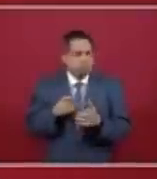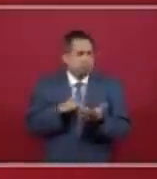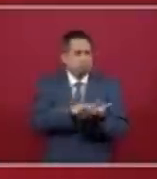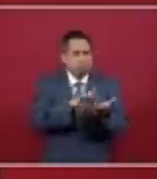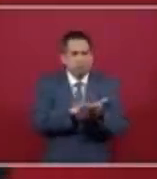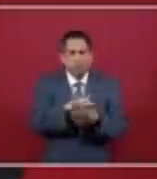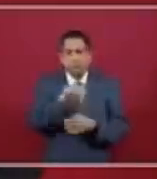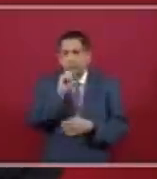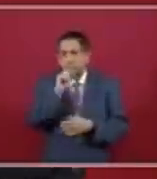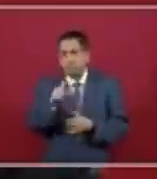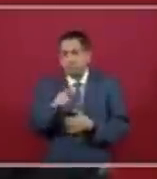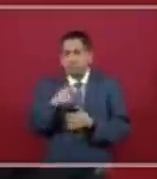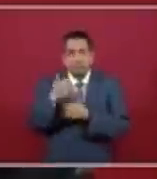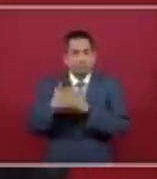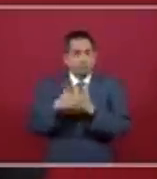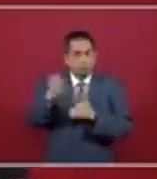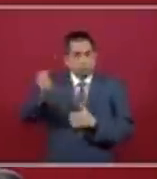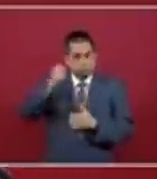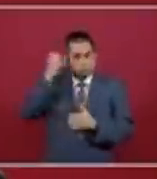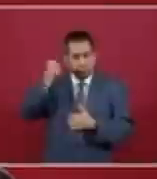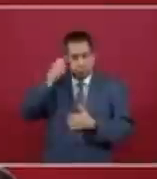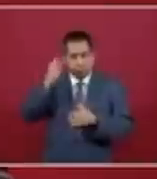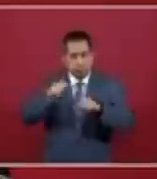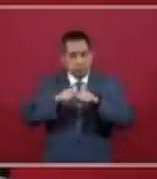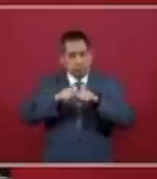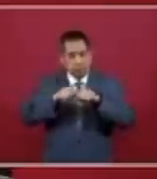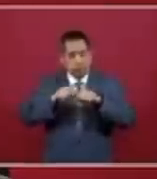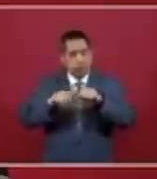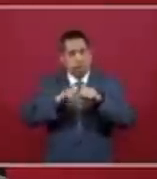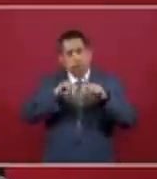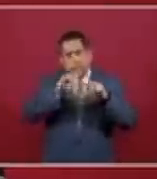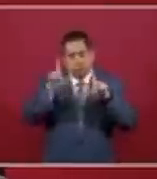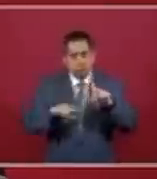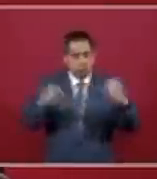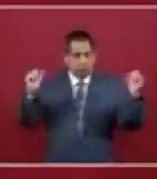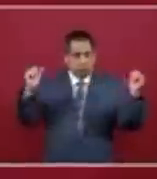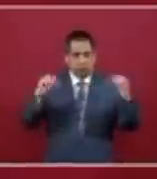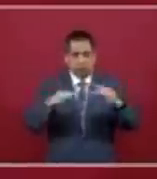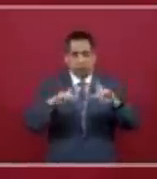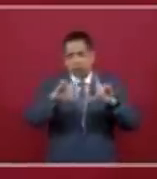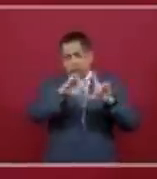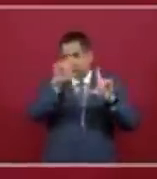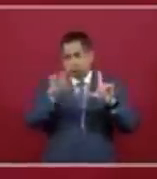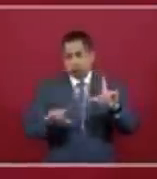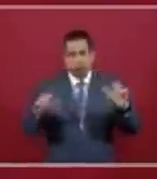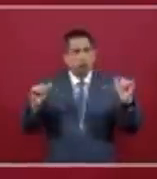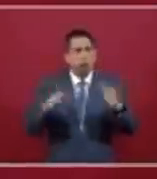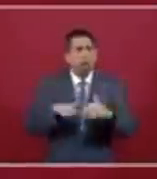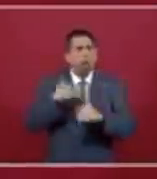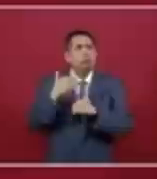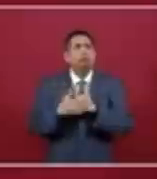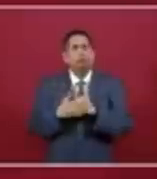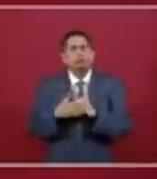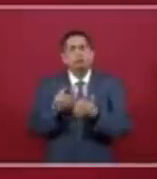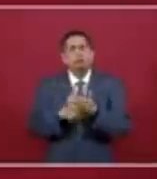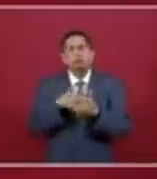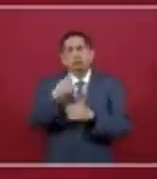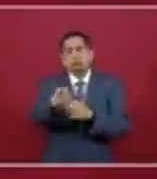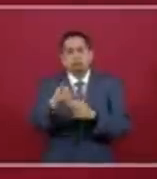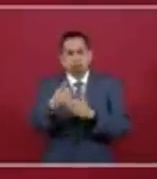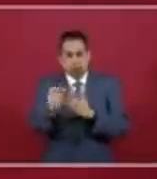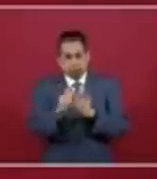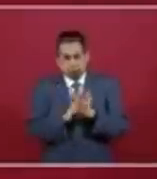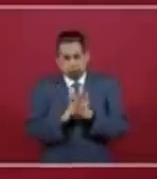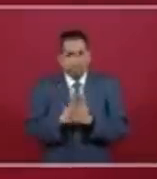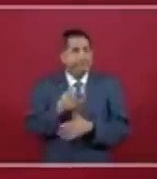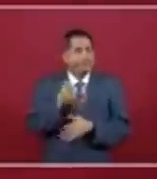Se celebra una conferencia nacional penitenciaria, que esta se celebrará dentro de un mes. En